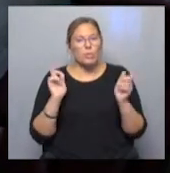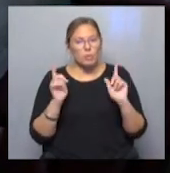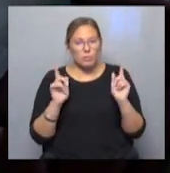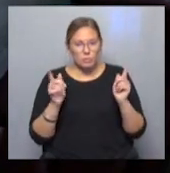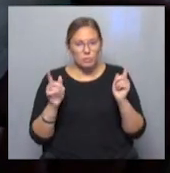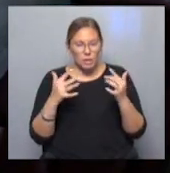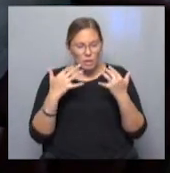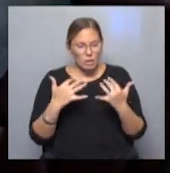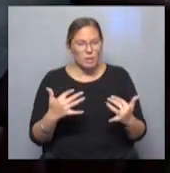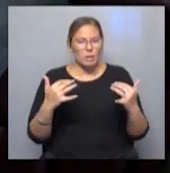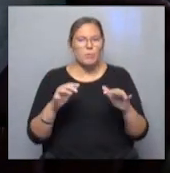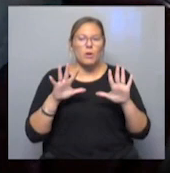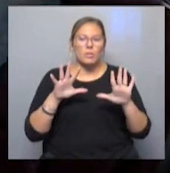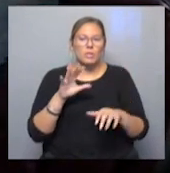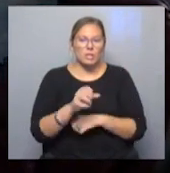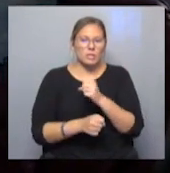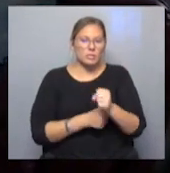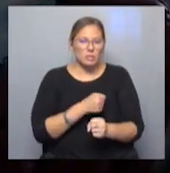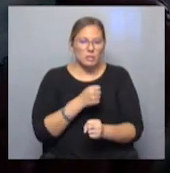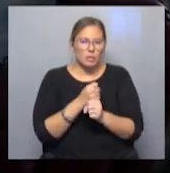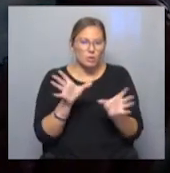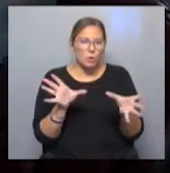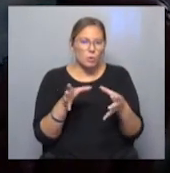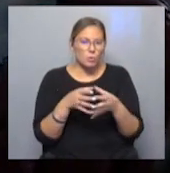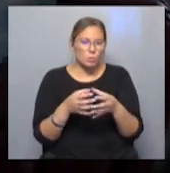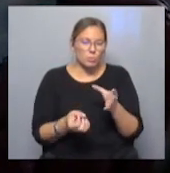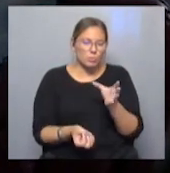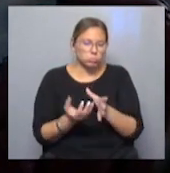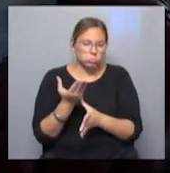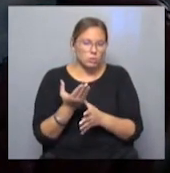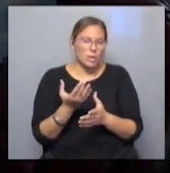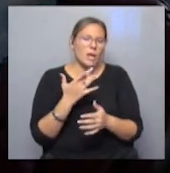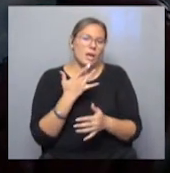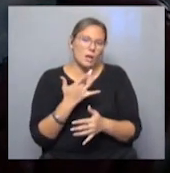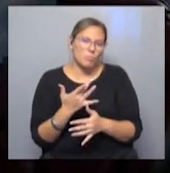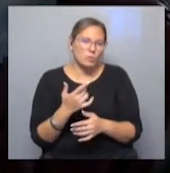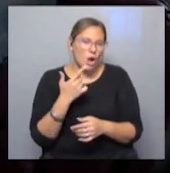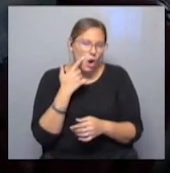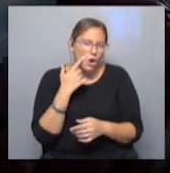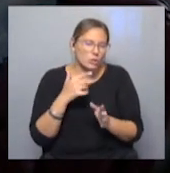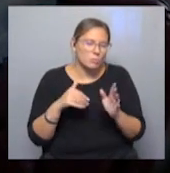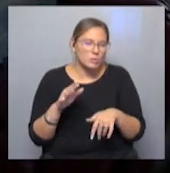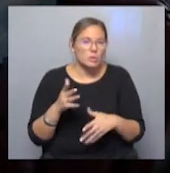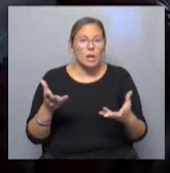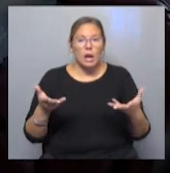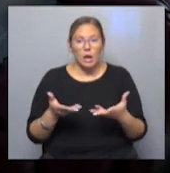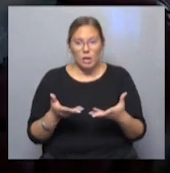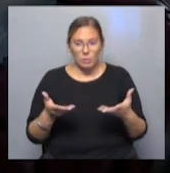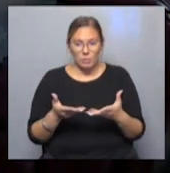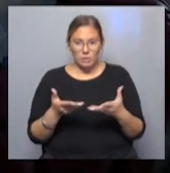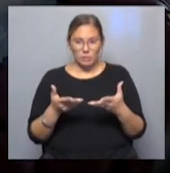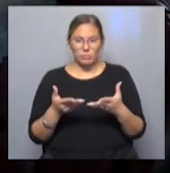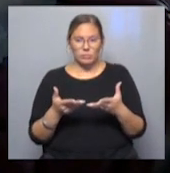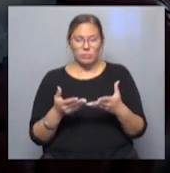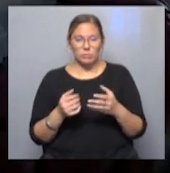este espectáculo por los 10 años de este grupo maravilloso que todos y todas conocen. Y ahora